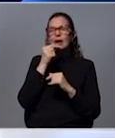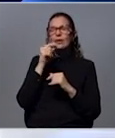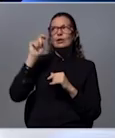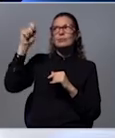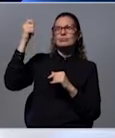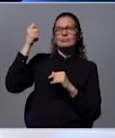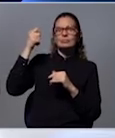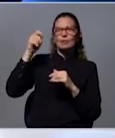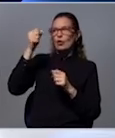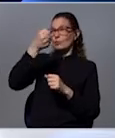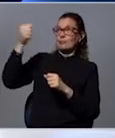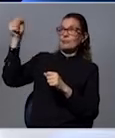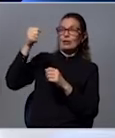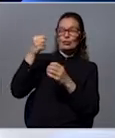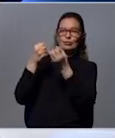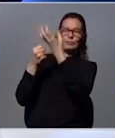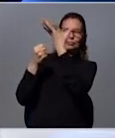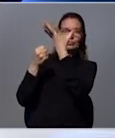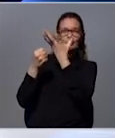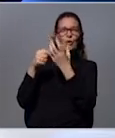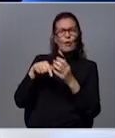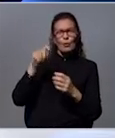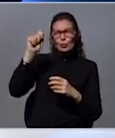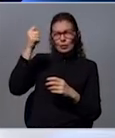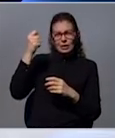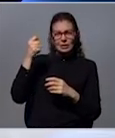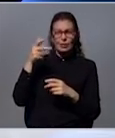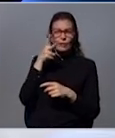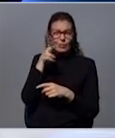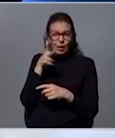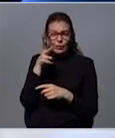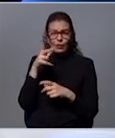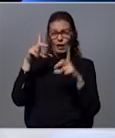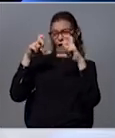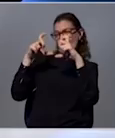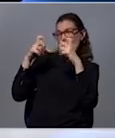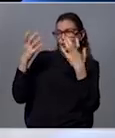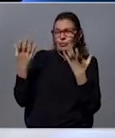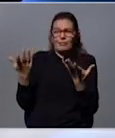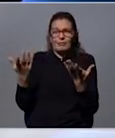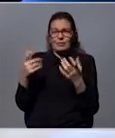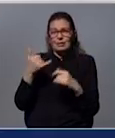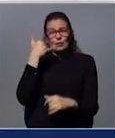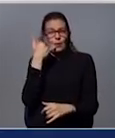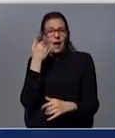eléctrica si oye luz eléctrica o más aún o filmadoras el fis etc